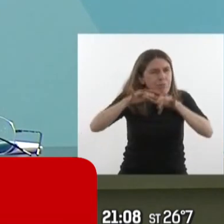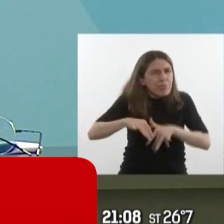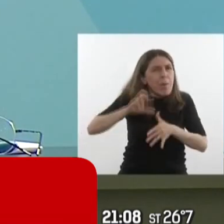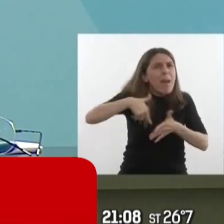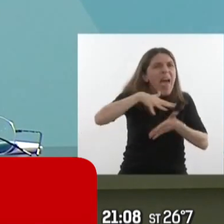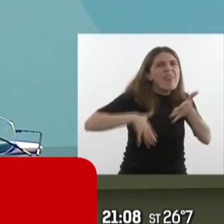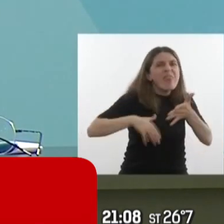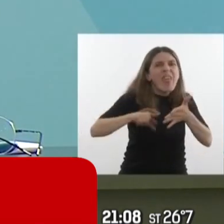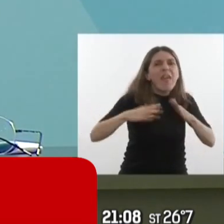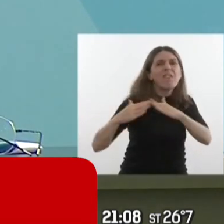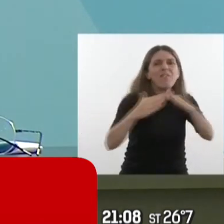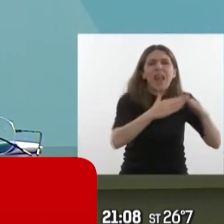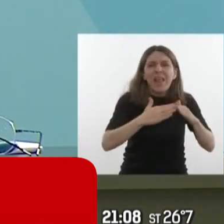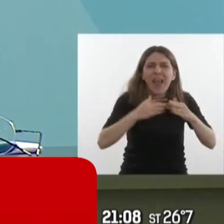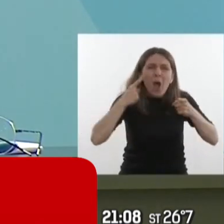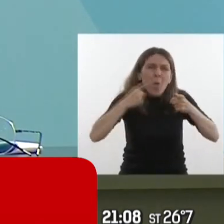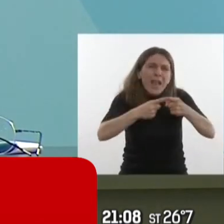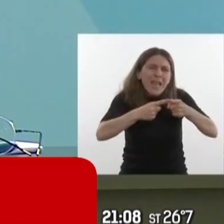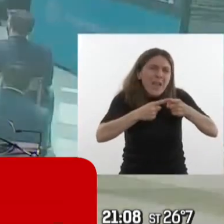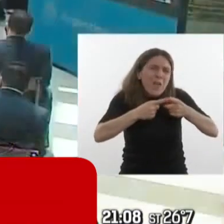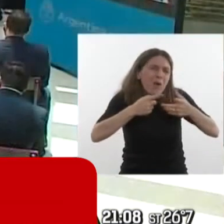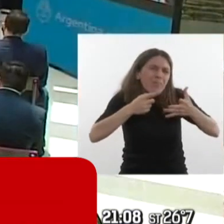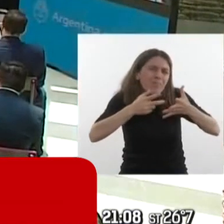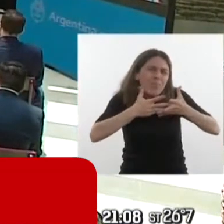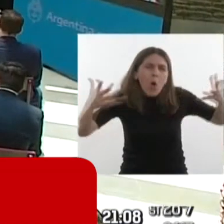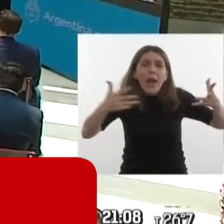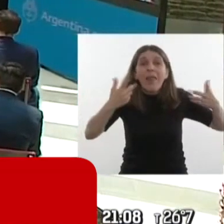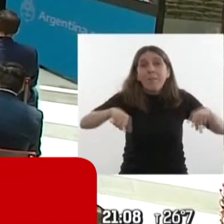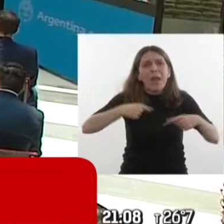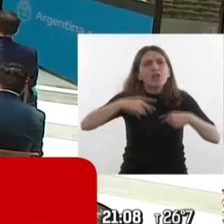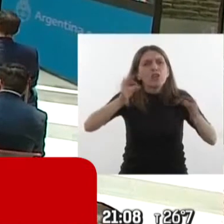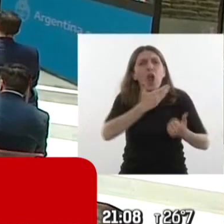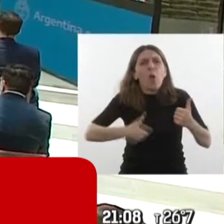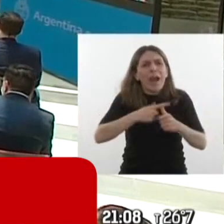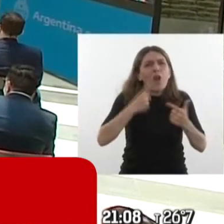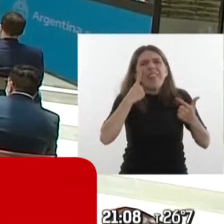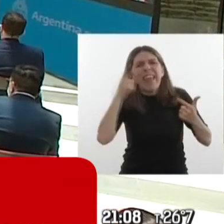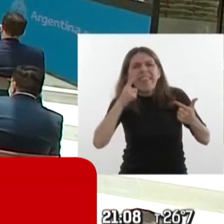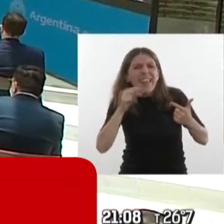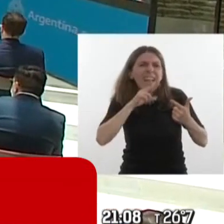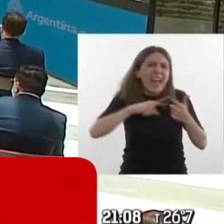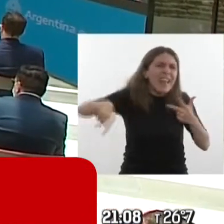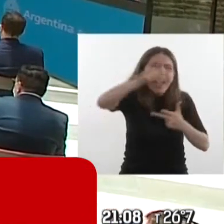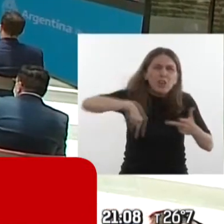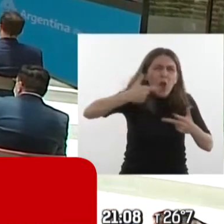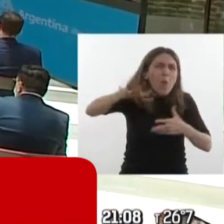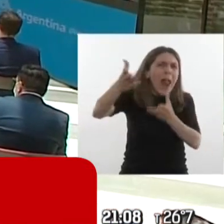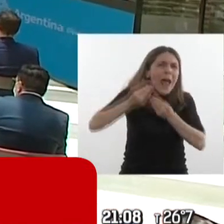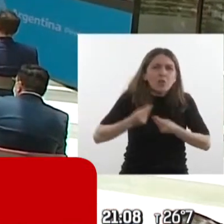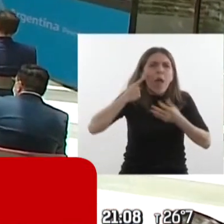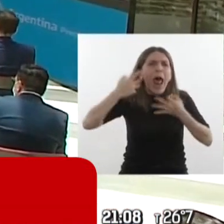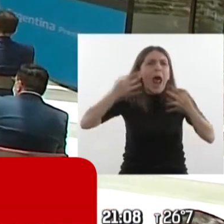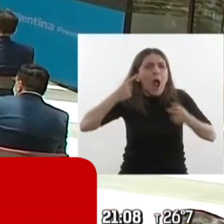estoy seguro que cada gobernador, cada intendente, cada intendenta, cada gobernadora nos va a ayudar a concretar